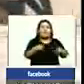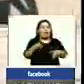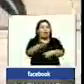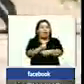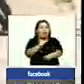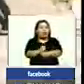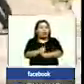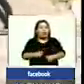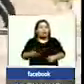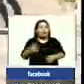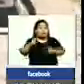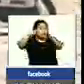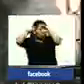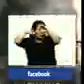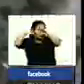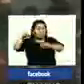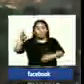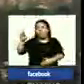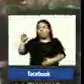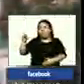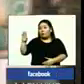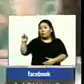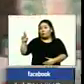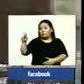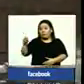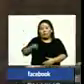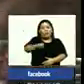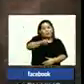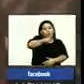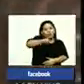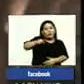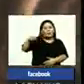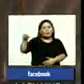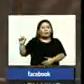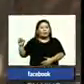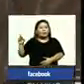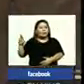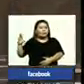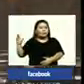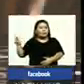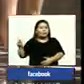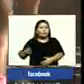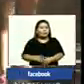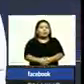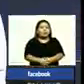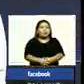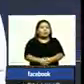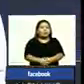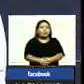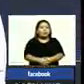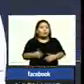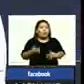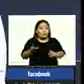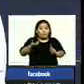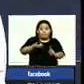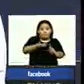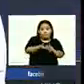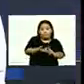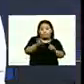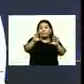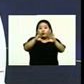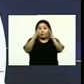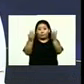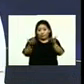abusos. Con imágenes de Roberto Martínez, Eric Alfaro, Noticiero Hechos. Y líderes mundiales en la